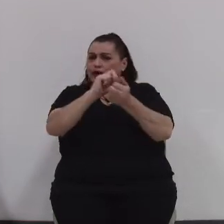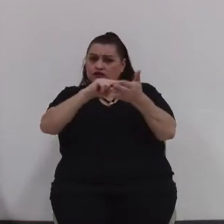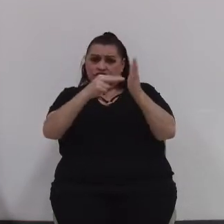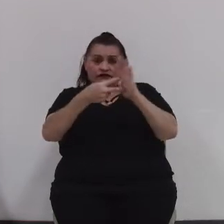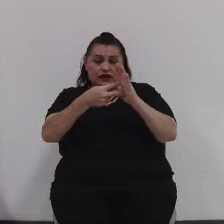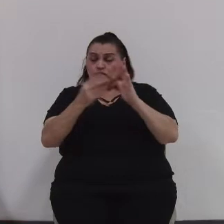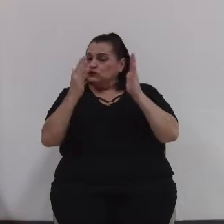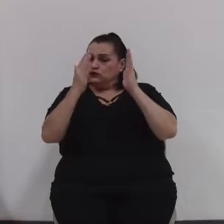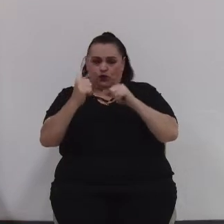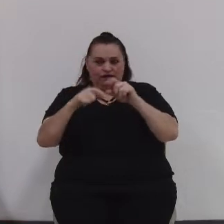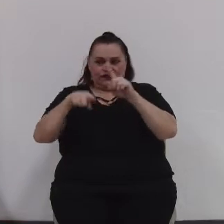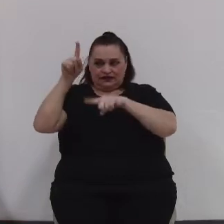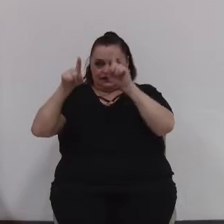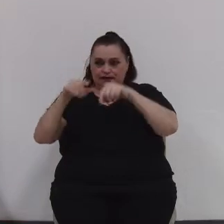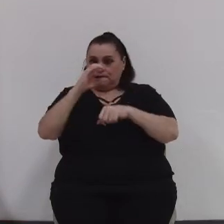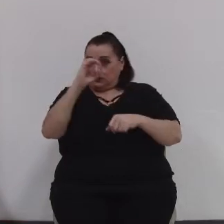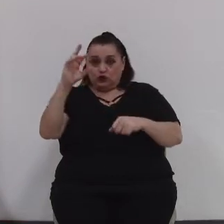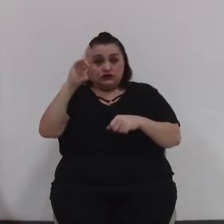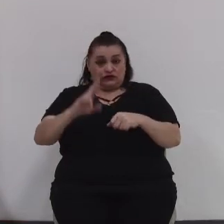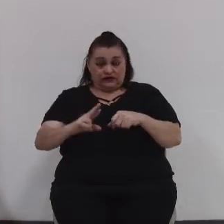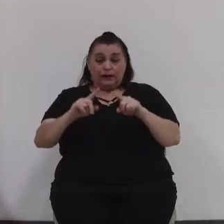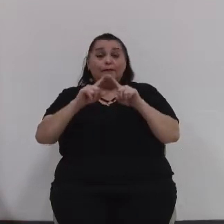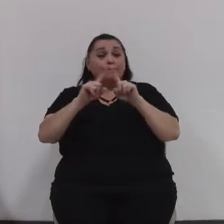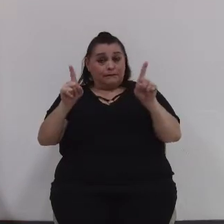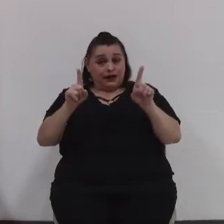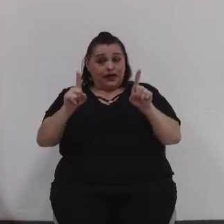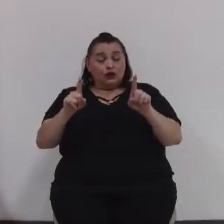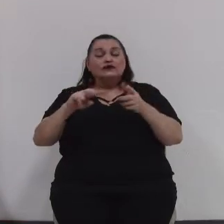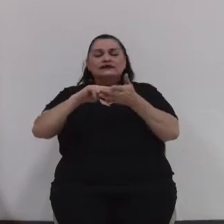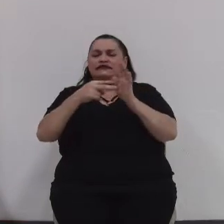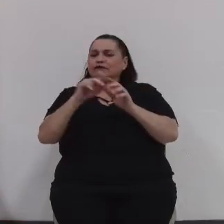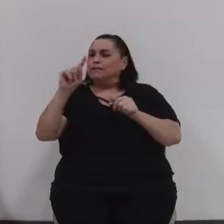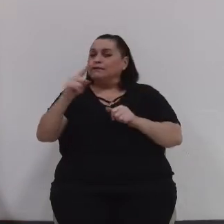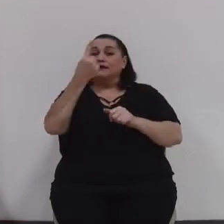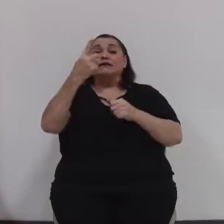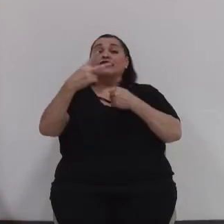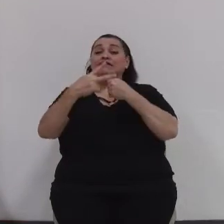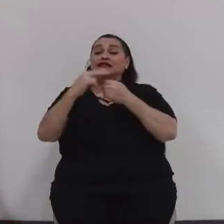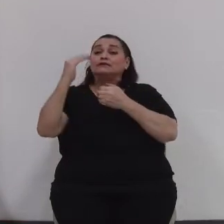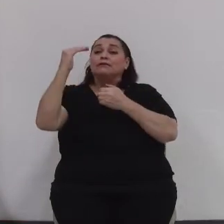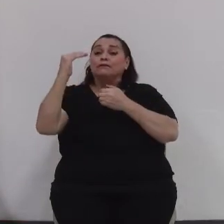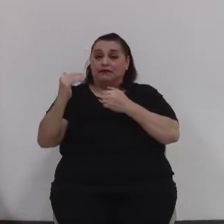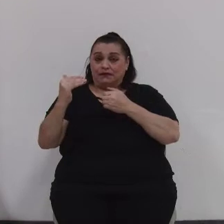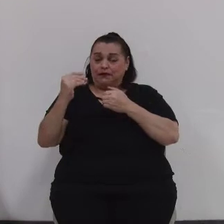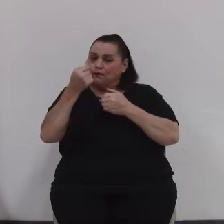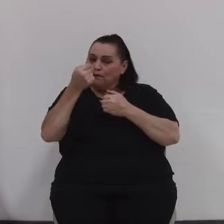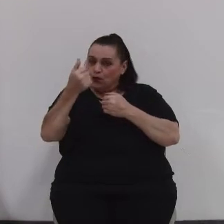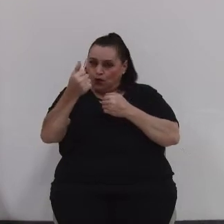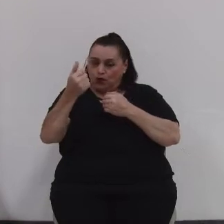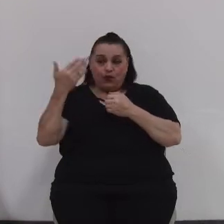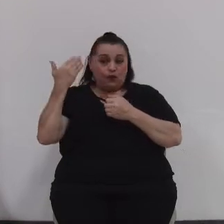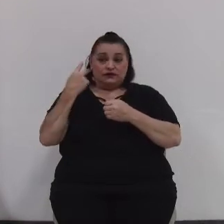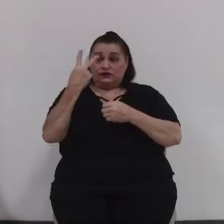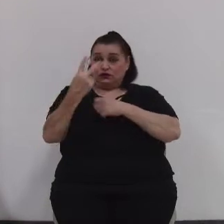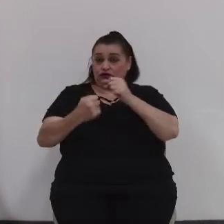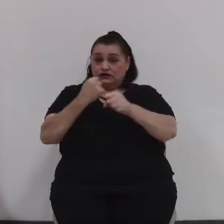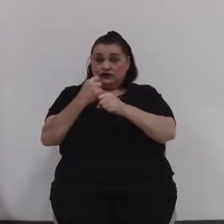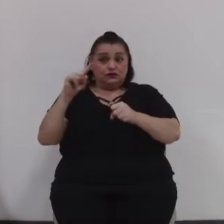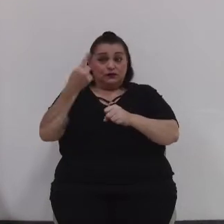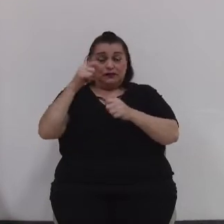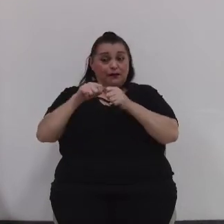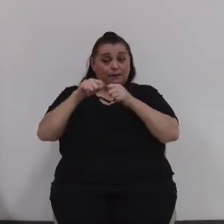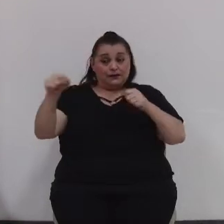significativos en el índice para Costa Rica, sin embargo hay que decir que es la primera vez que disminuye, aunque sea poco. Hasta hace 2 años, desde la primera